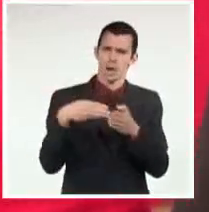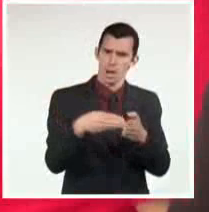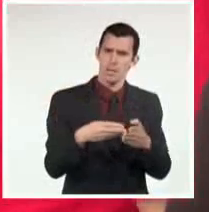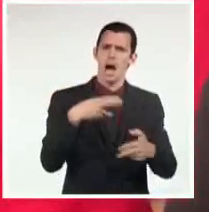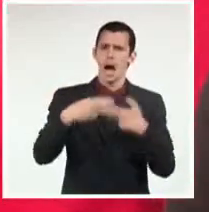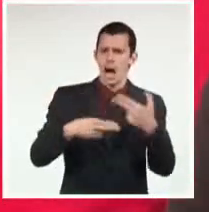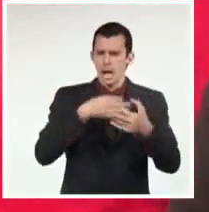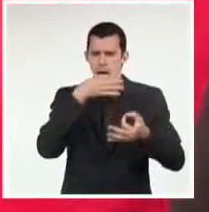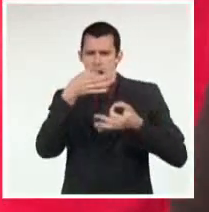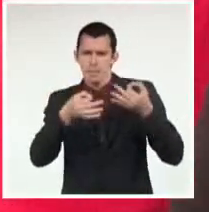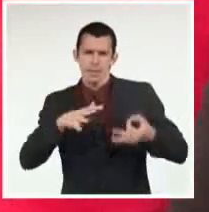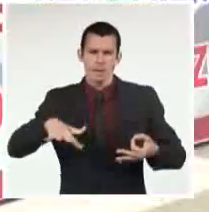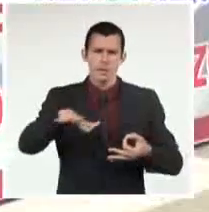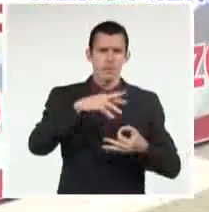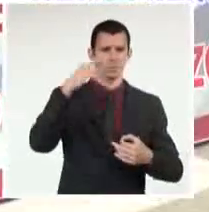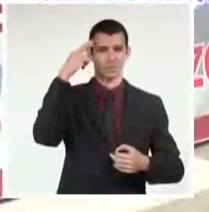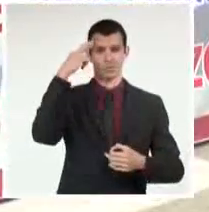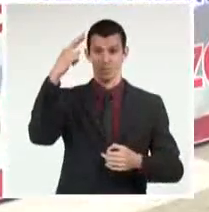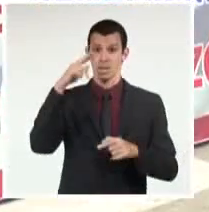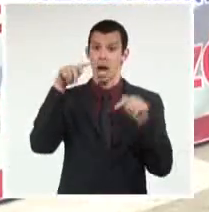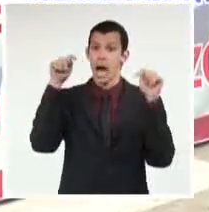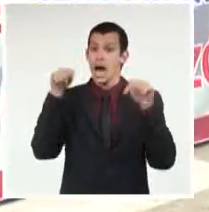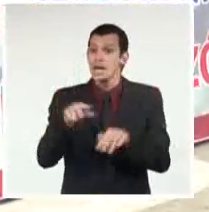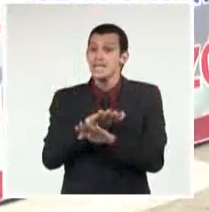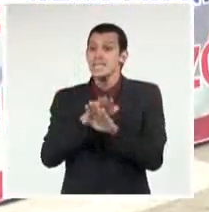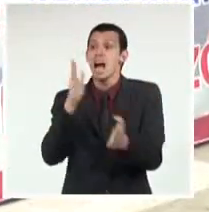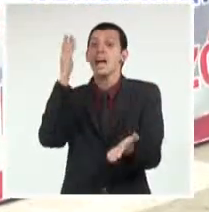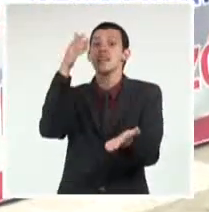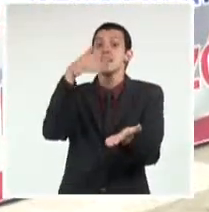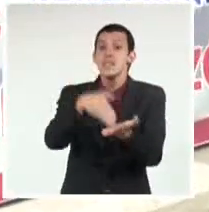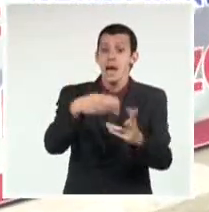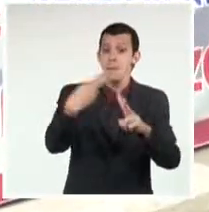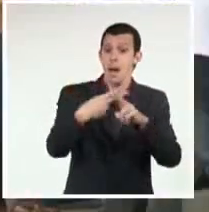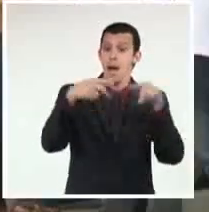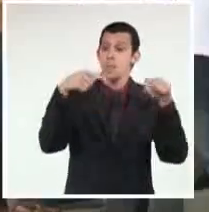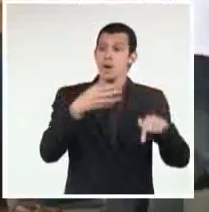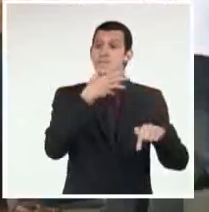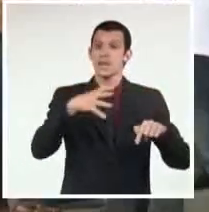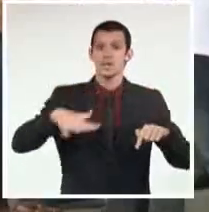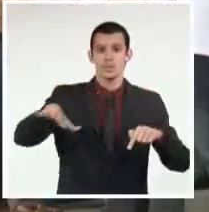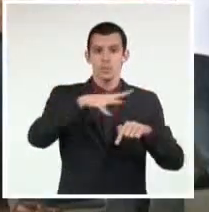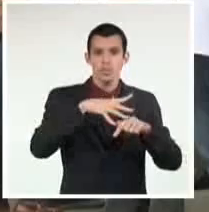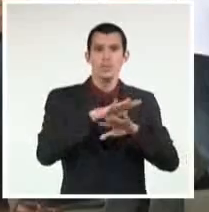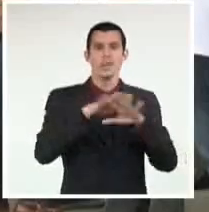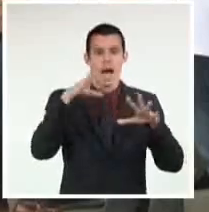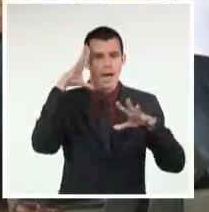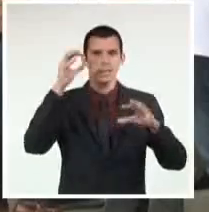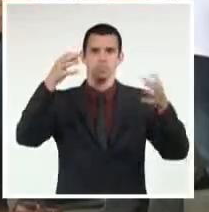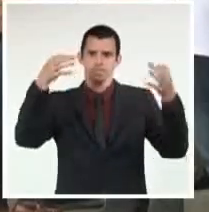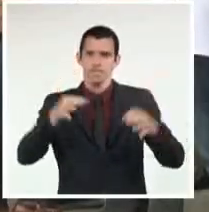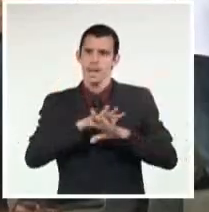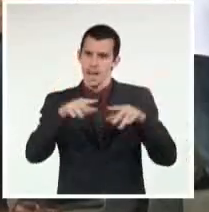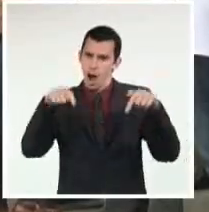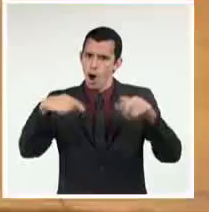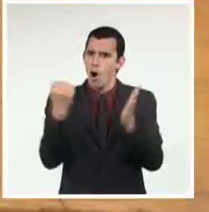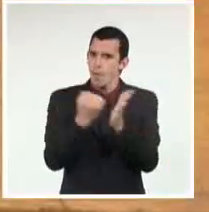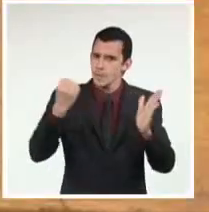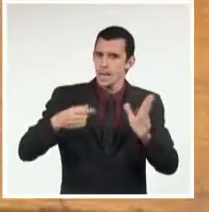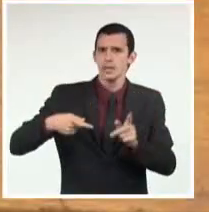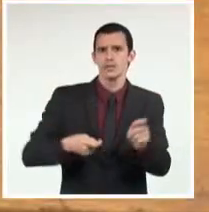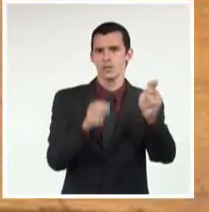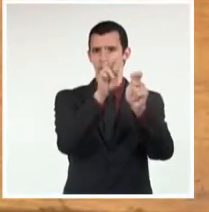contextualizó el suceso que devino parteaguas en el devenir sociopolítico-cultural cubano. Invitó a fomentar la unidad como fuerza esencial para